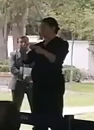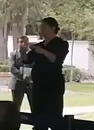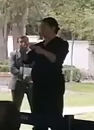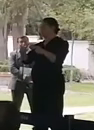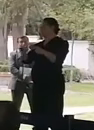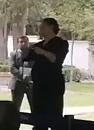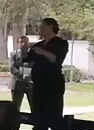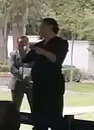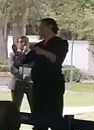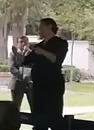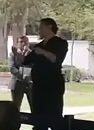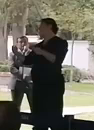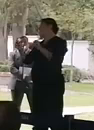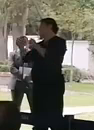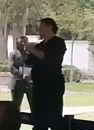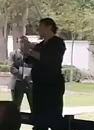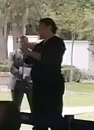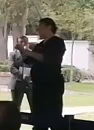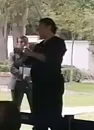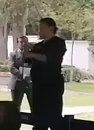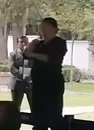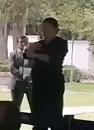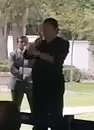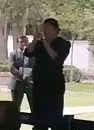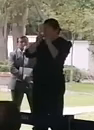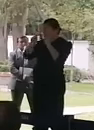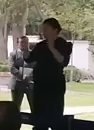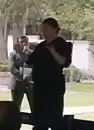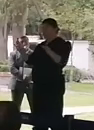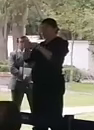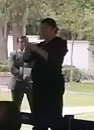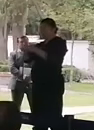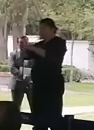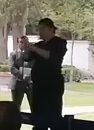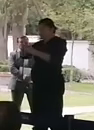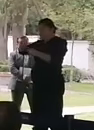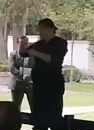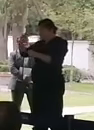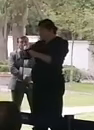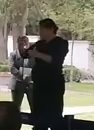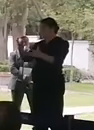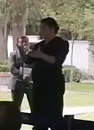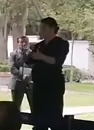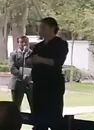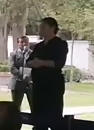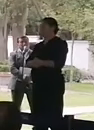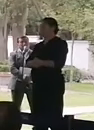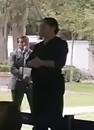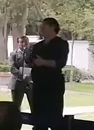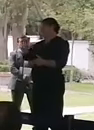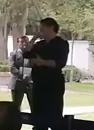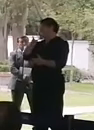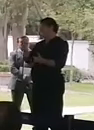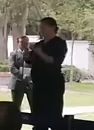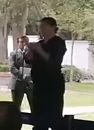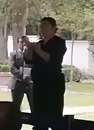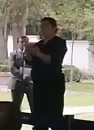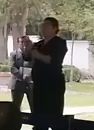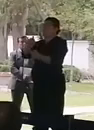seguridad. Entonces, posible, no nomás comentando lo que dijiste tú, pero también lo que la pregunta de